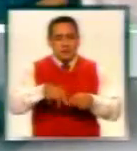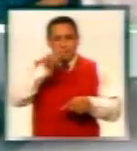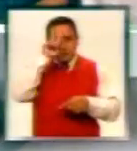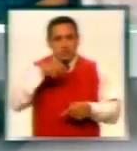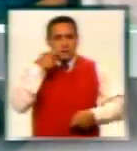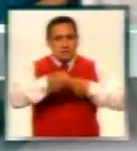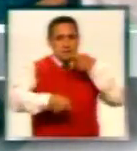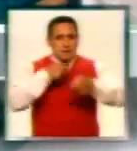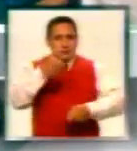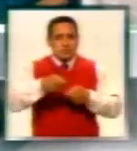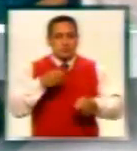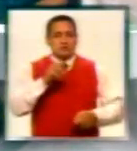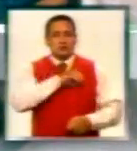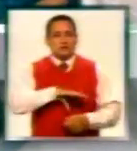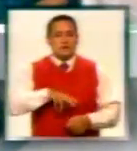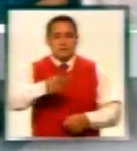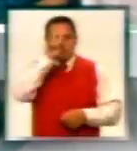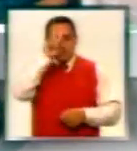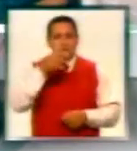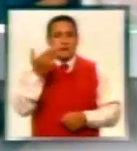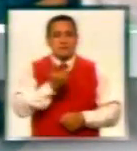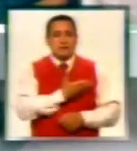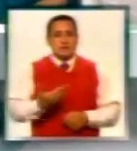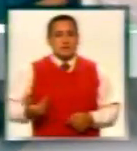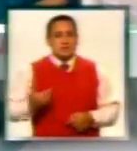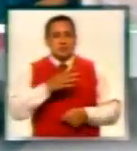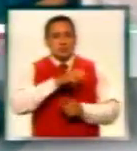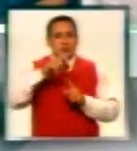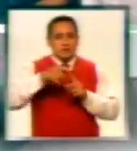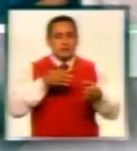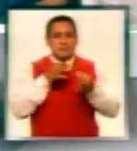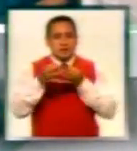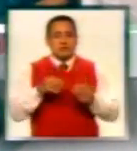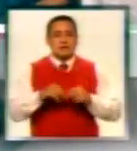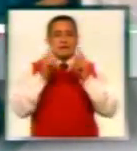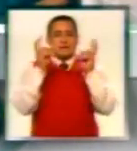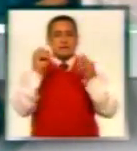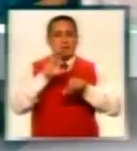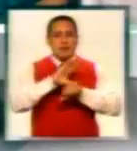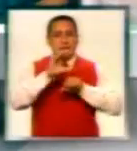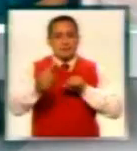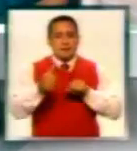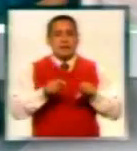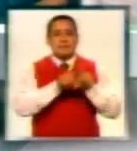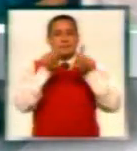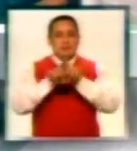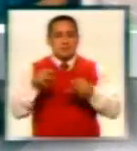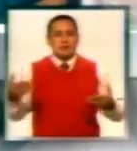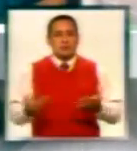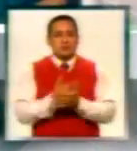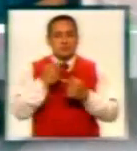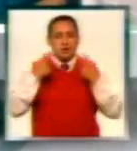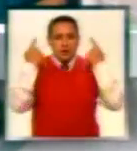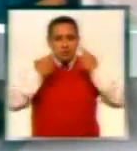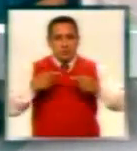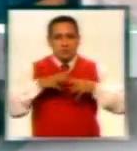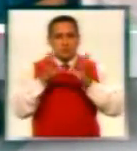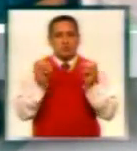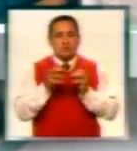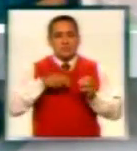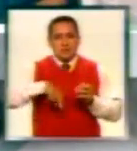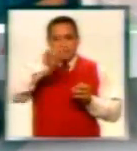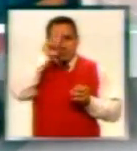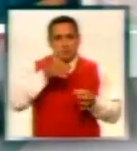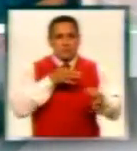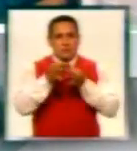social. Pero el presidente se ha preocupado en el caso Cajamarca. Estas son las nuevas reglas de la minería del Perú, como antes